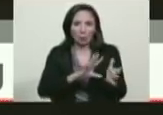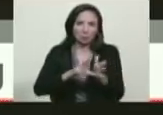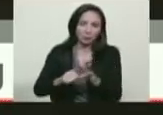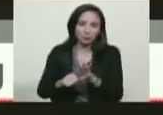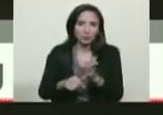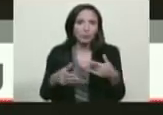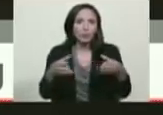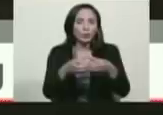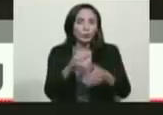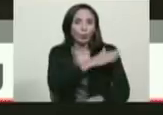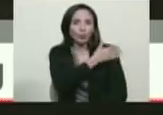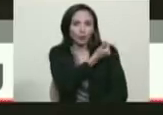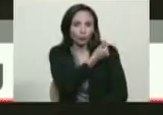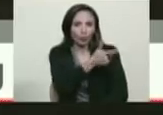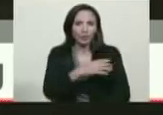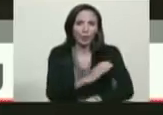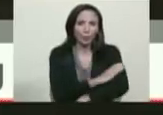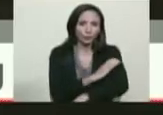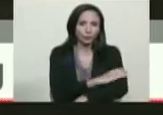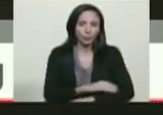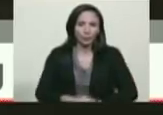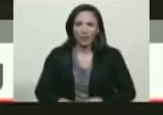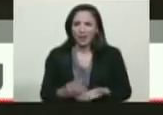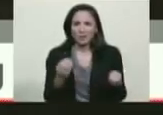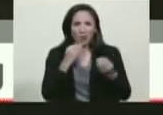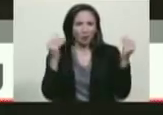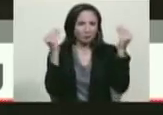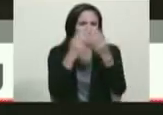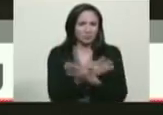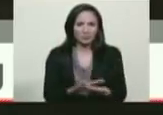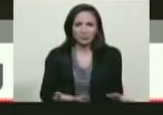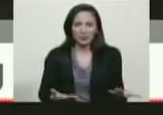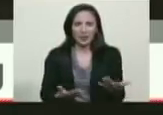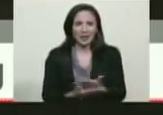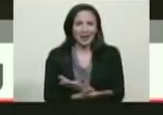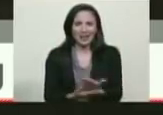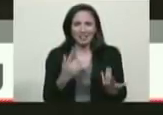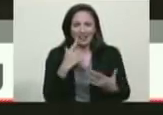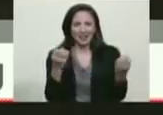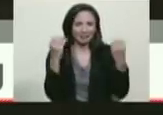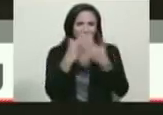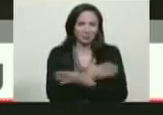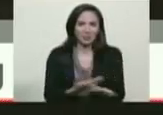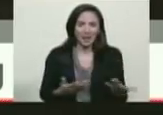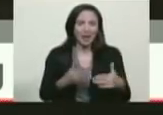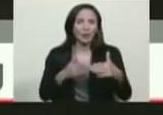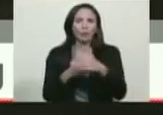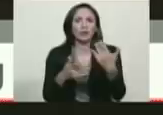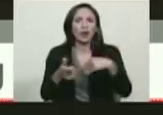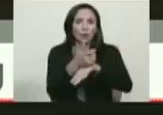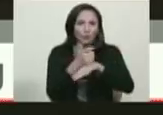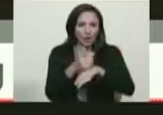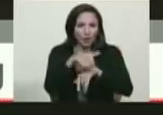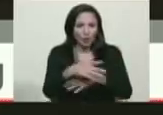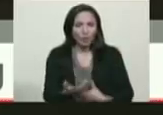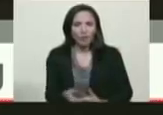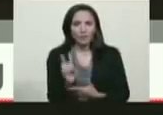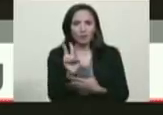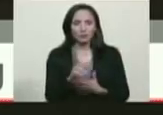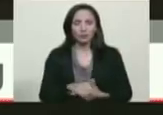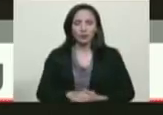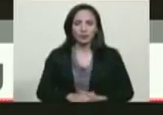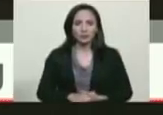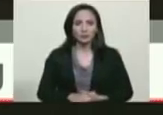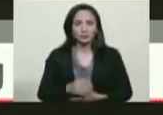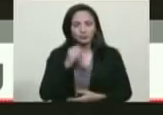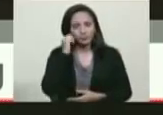bajo argumentos falaces, incongruentes y abiertamente reñidos con el Estado democrático y social de derecho y